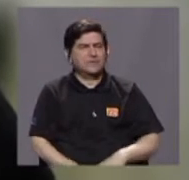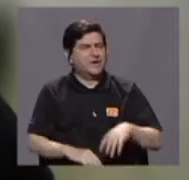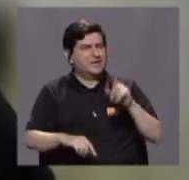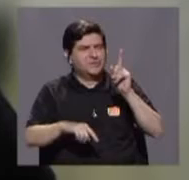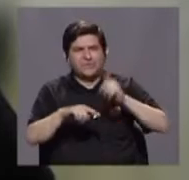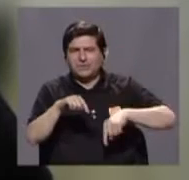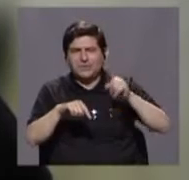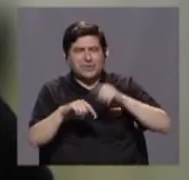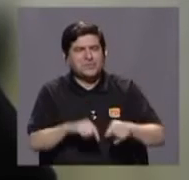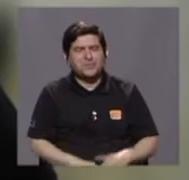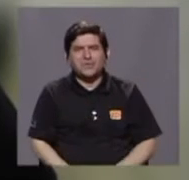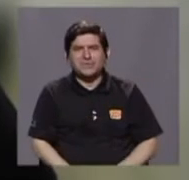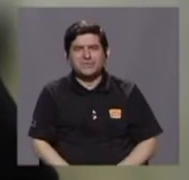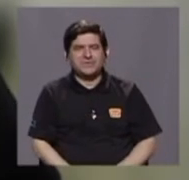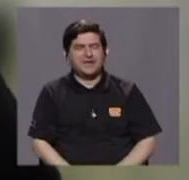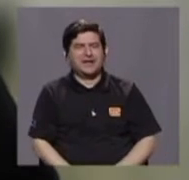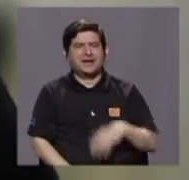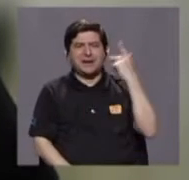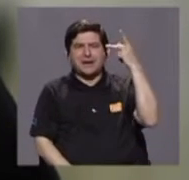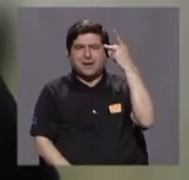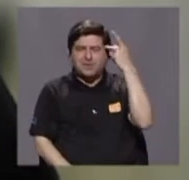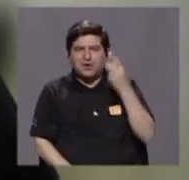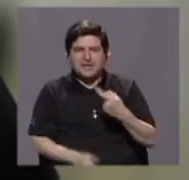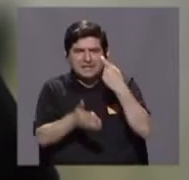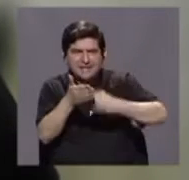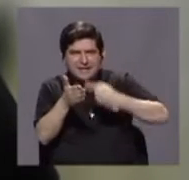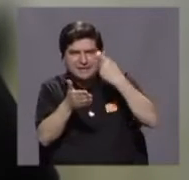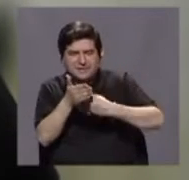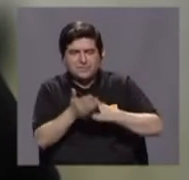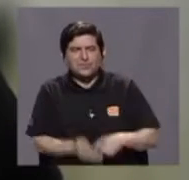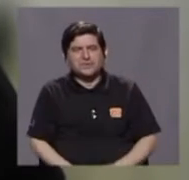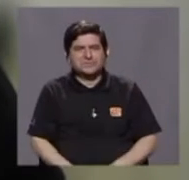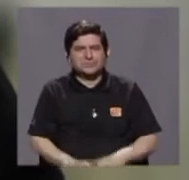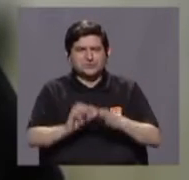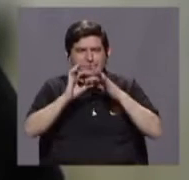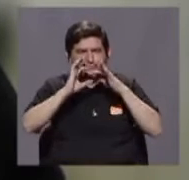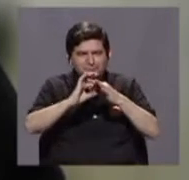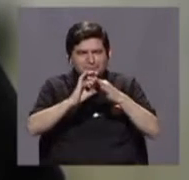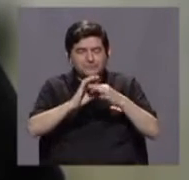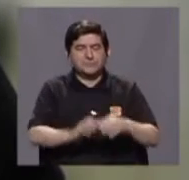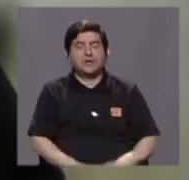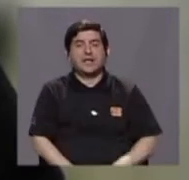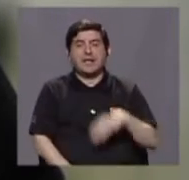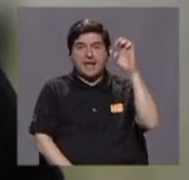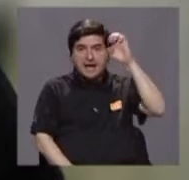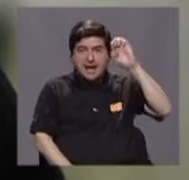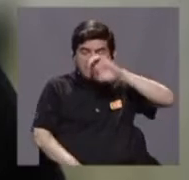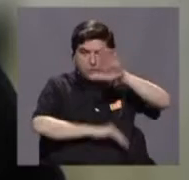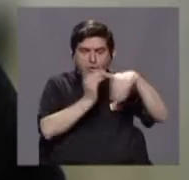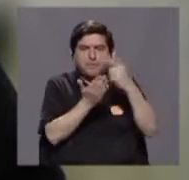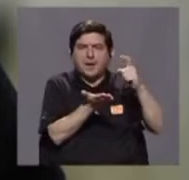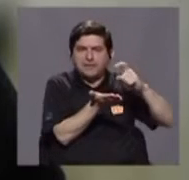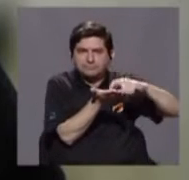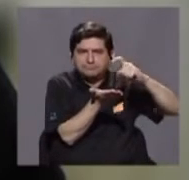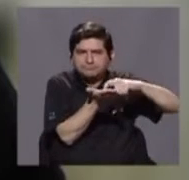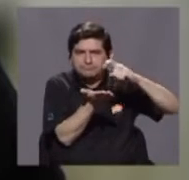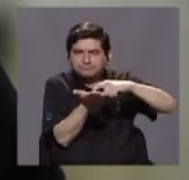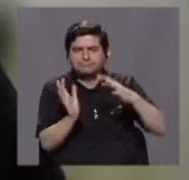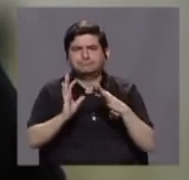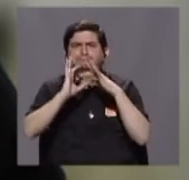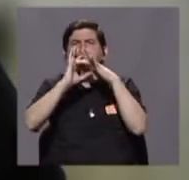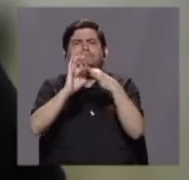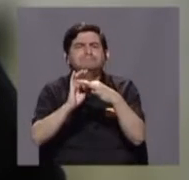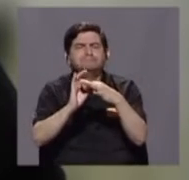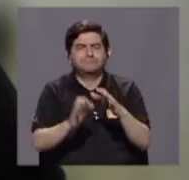disciplinar, coordinar la política fiscal. Europa, todos los déficits que muestra tienen que ver